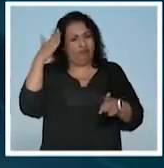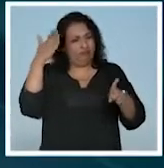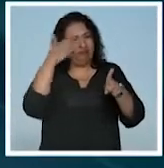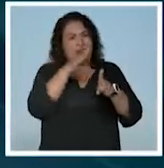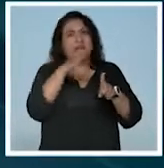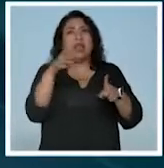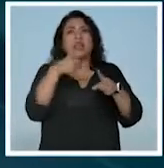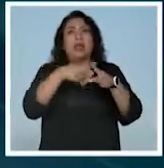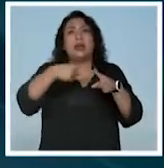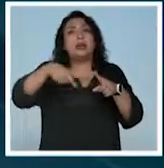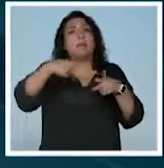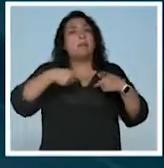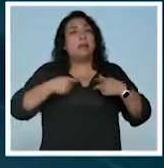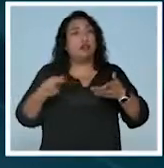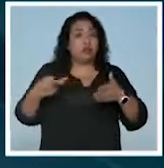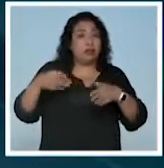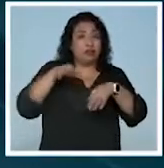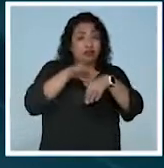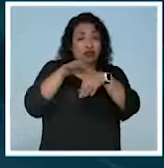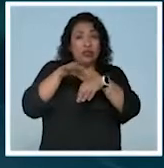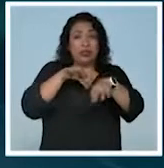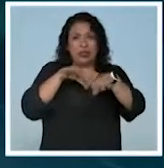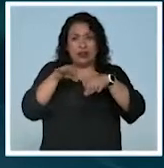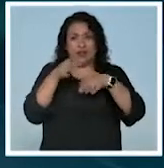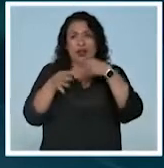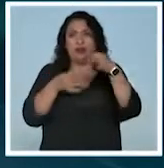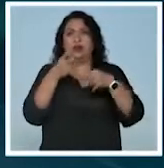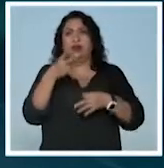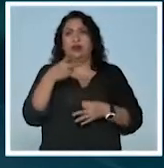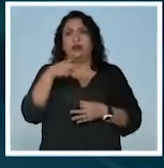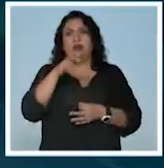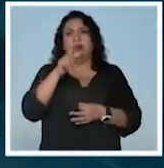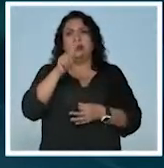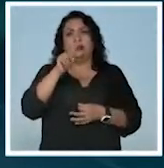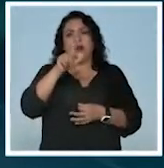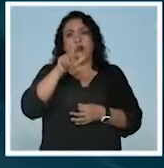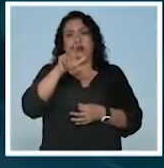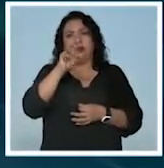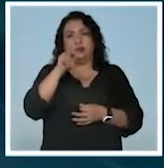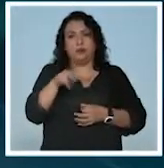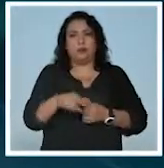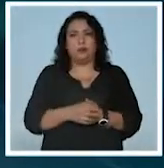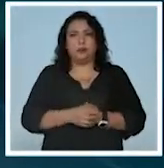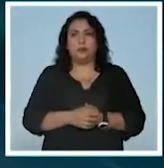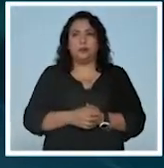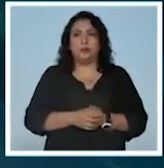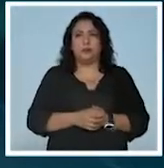en los actores de campo. Para Noticias 22, Katia León Monterrubio.